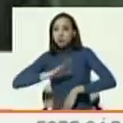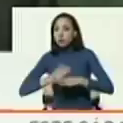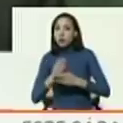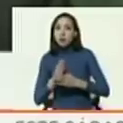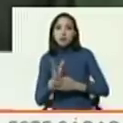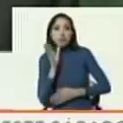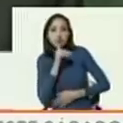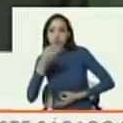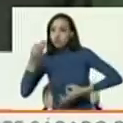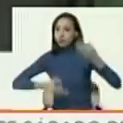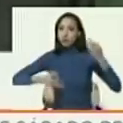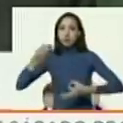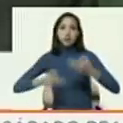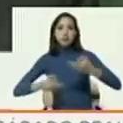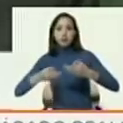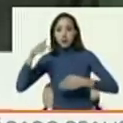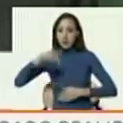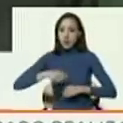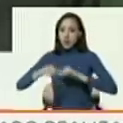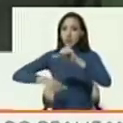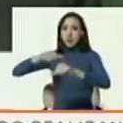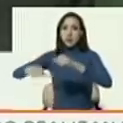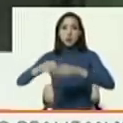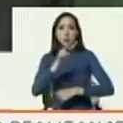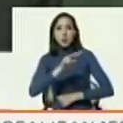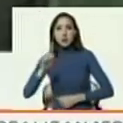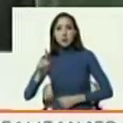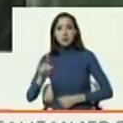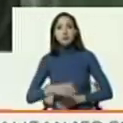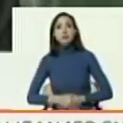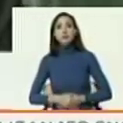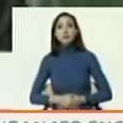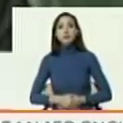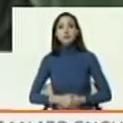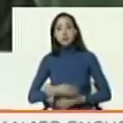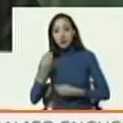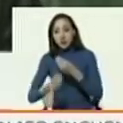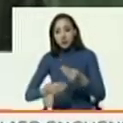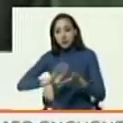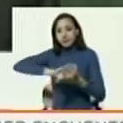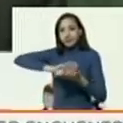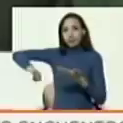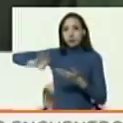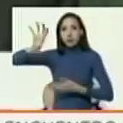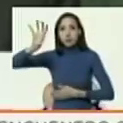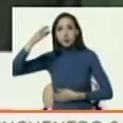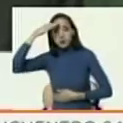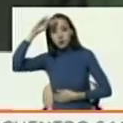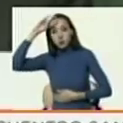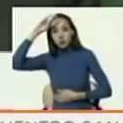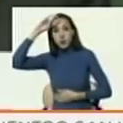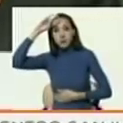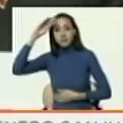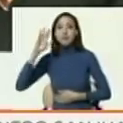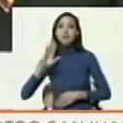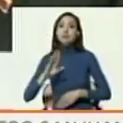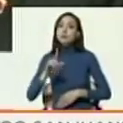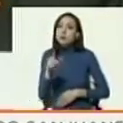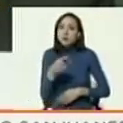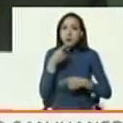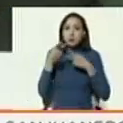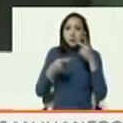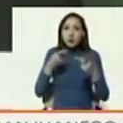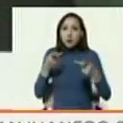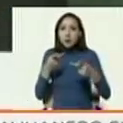ni jurídico en pleno siglo XXI, mediante la cual se pretendió aislar a Cuba. A todas luces, esa política